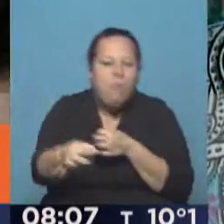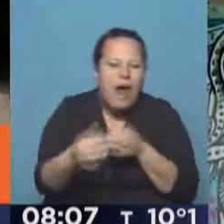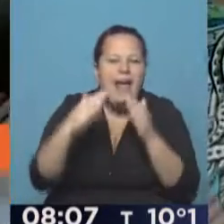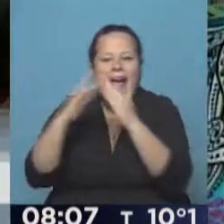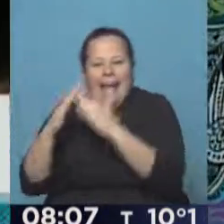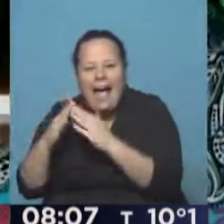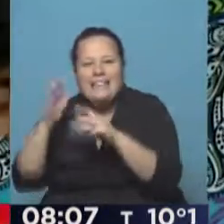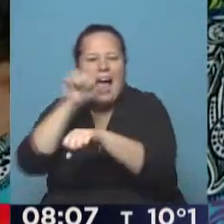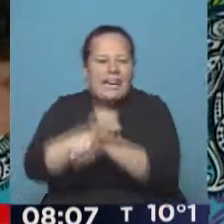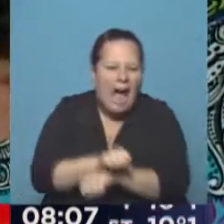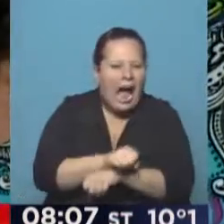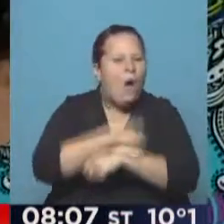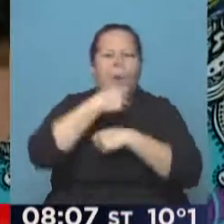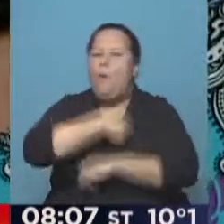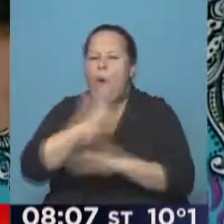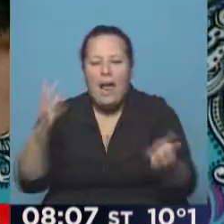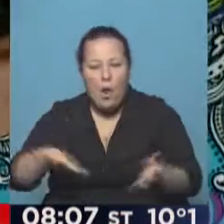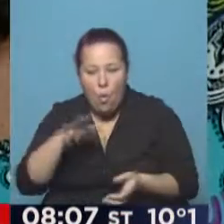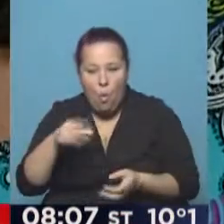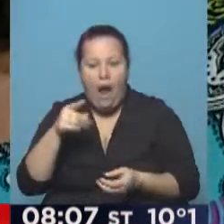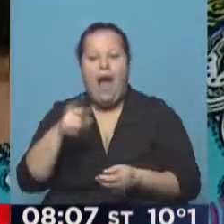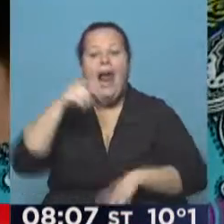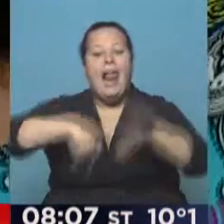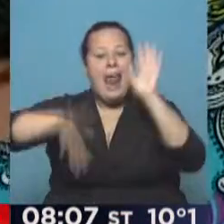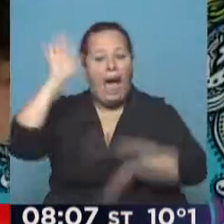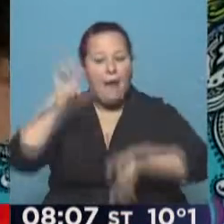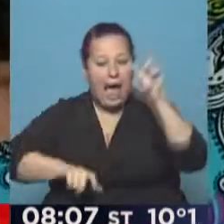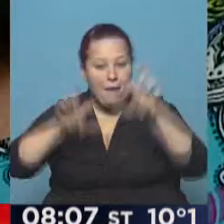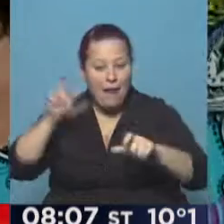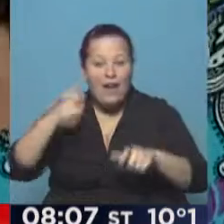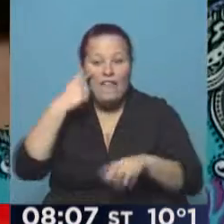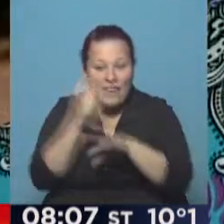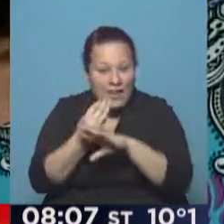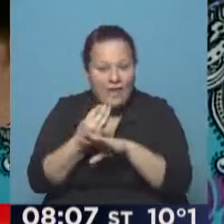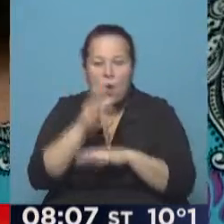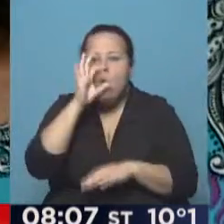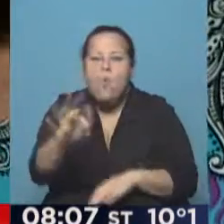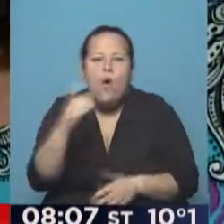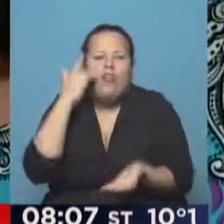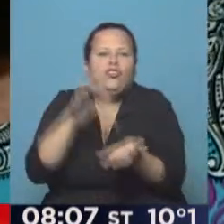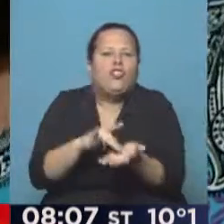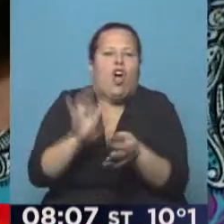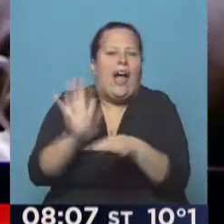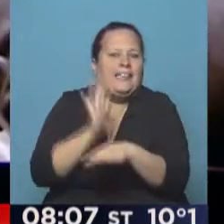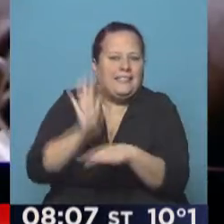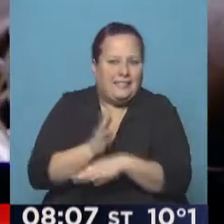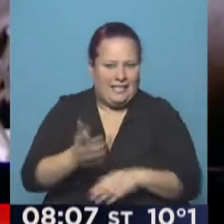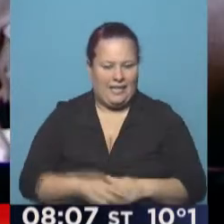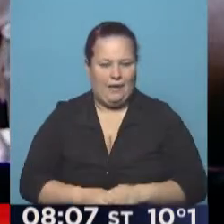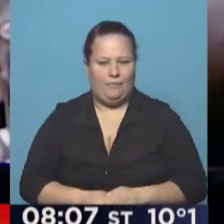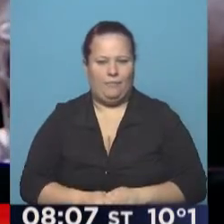caserío una cárcel donde sea que llegue es donde la mayoría de la gente que está en estos lugares no vio nunca ni nunca estuvo en una sala de